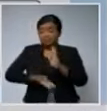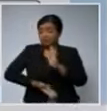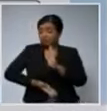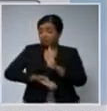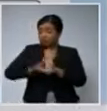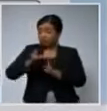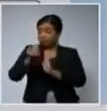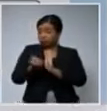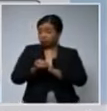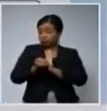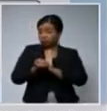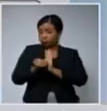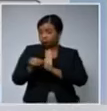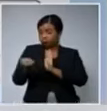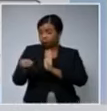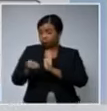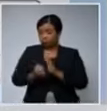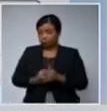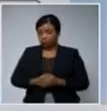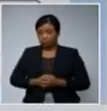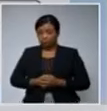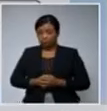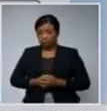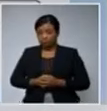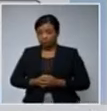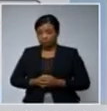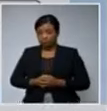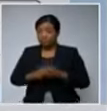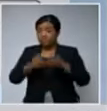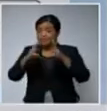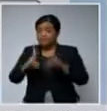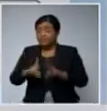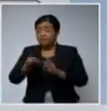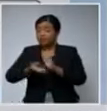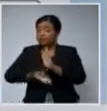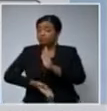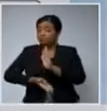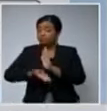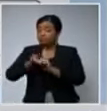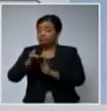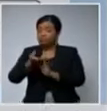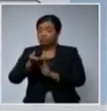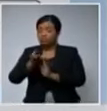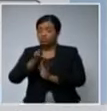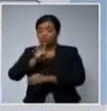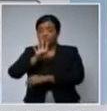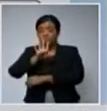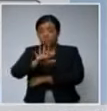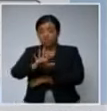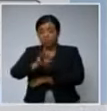ya la cifra de casos se incrementa a